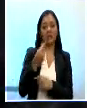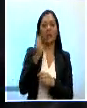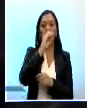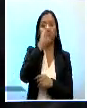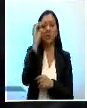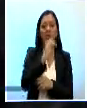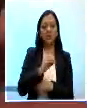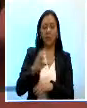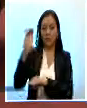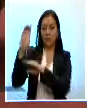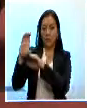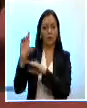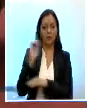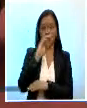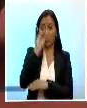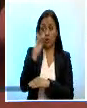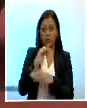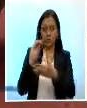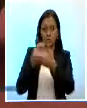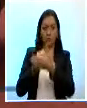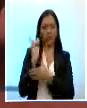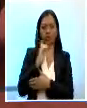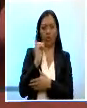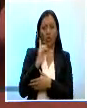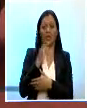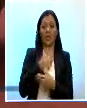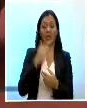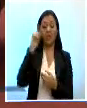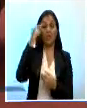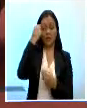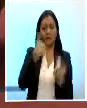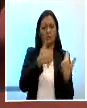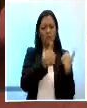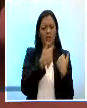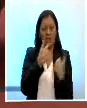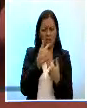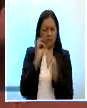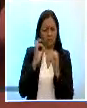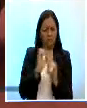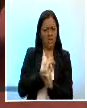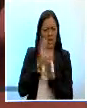Estado será corresponsable del financiamiento de las pensiones jubilares. Que estas estarán garantizadas.